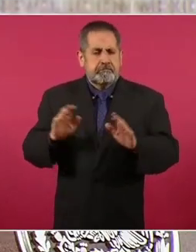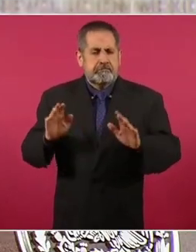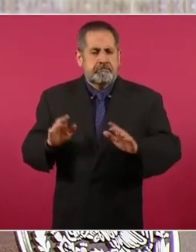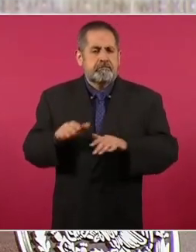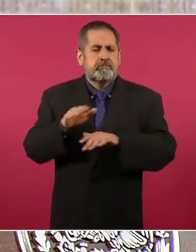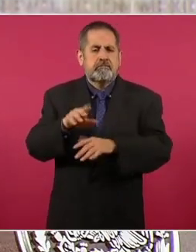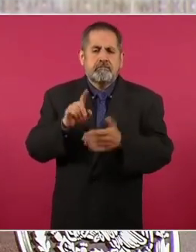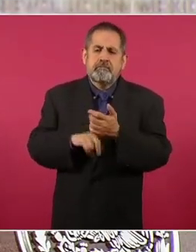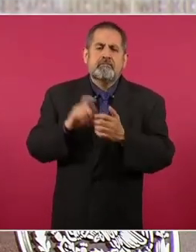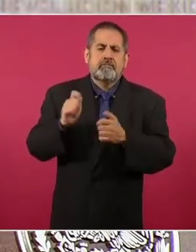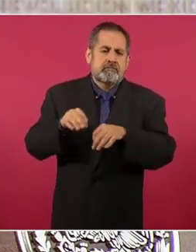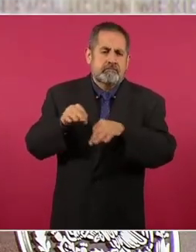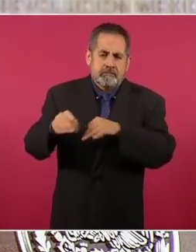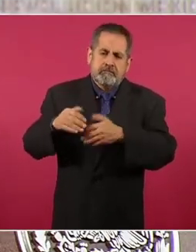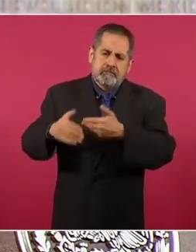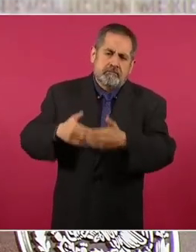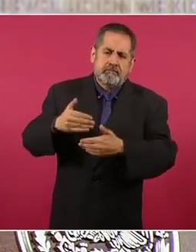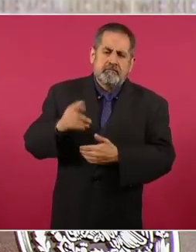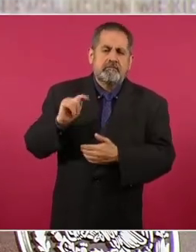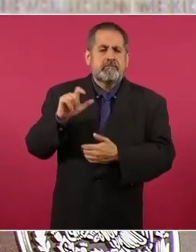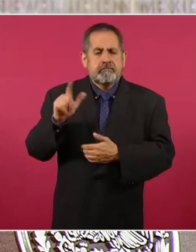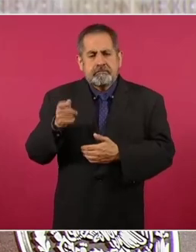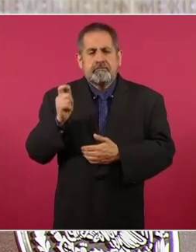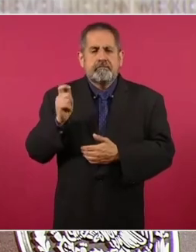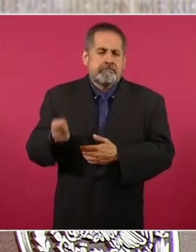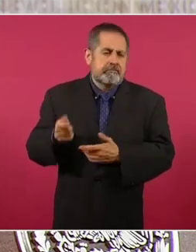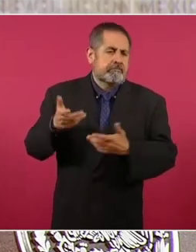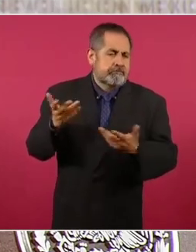el trabajo que se está llevando a cabo,